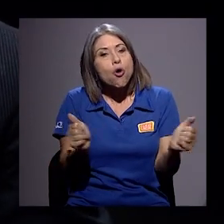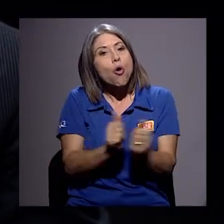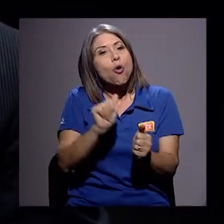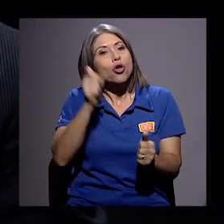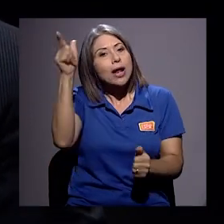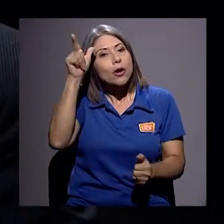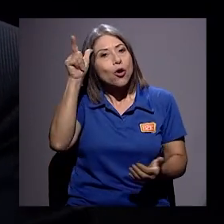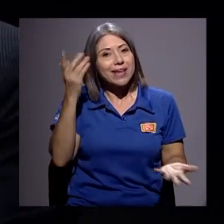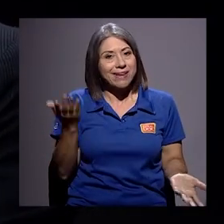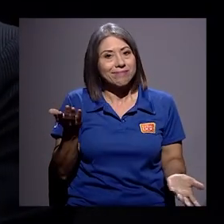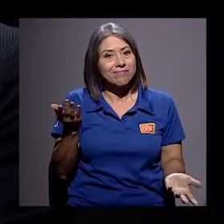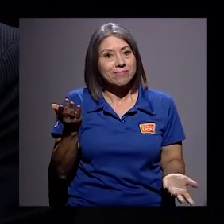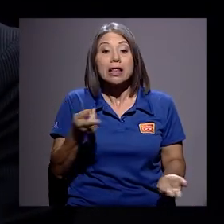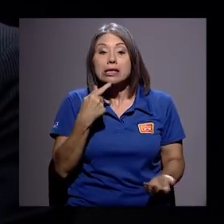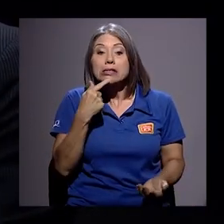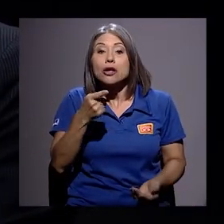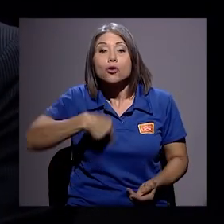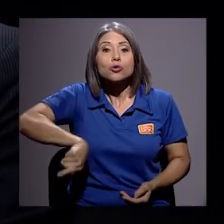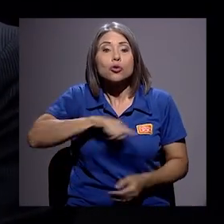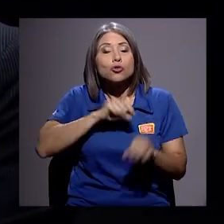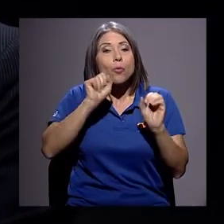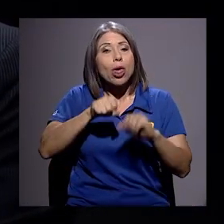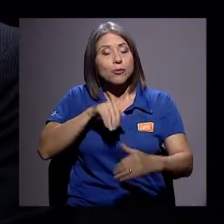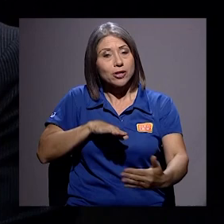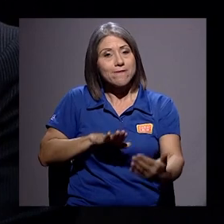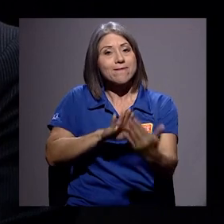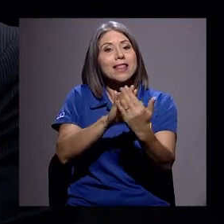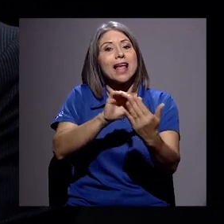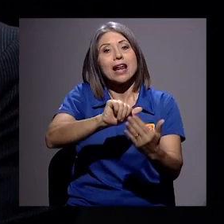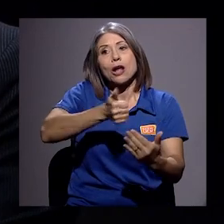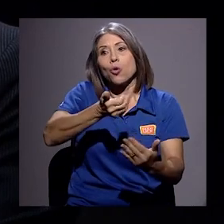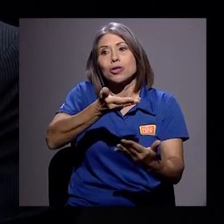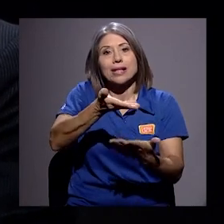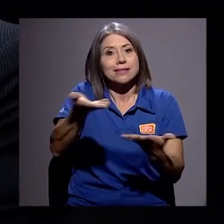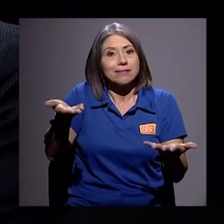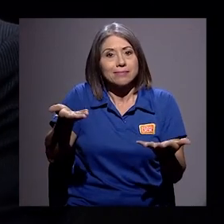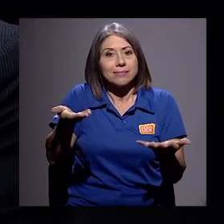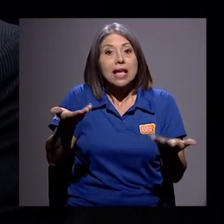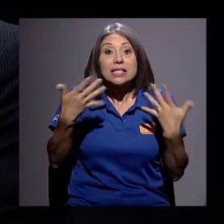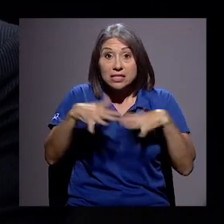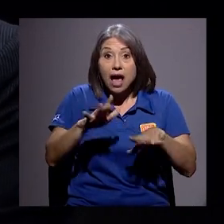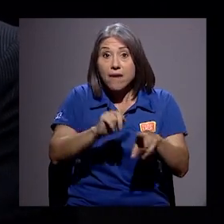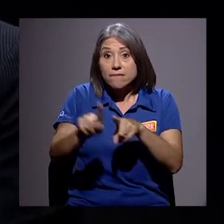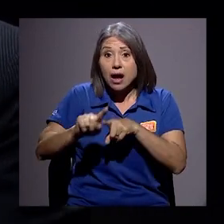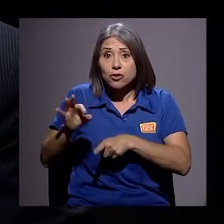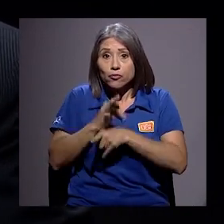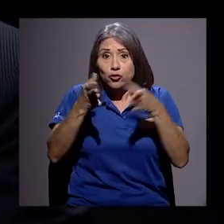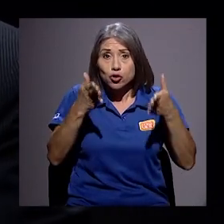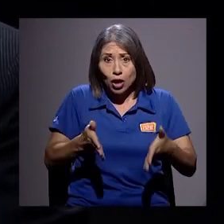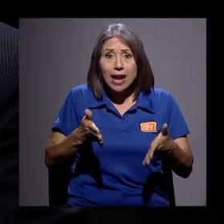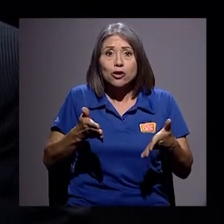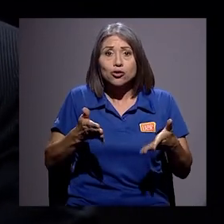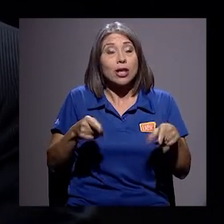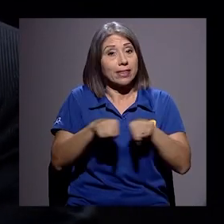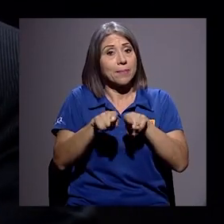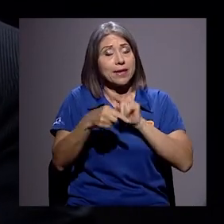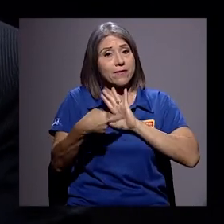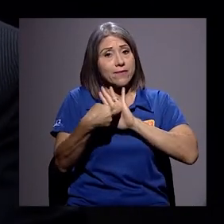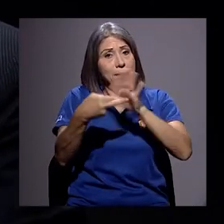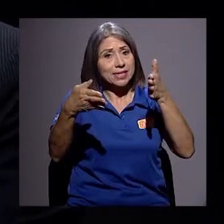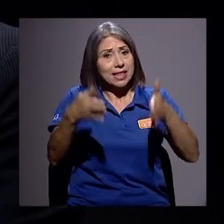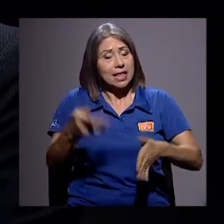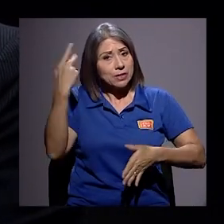que es bueno nosotros nos podemos enfrentar en otras instancias a esta lógica ya hemos llevado a varios funcionarios incluso a representantes